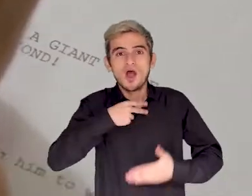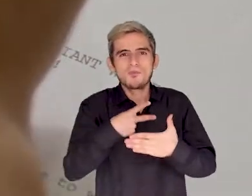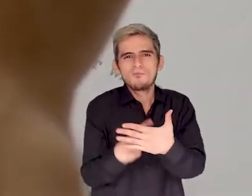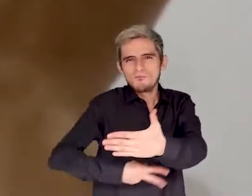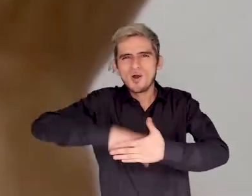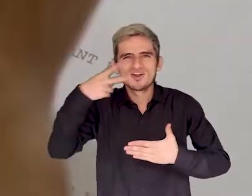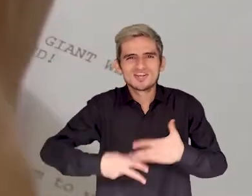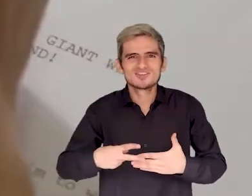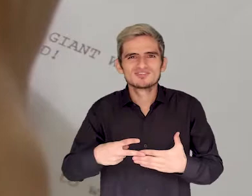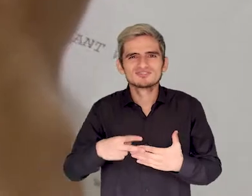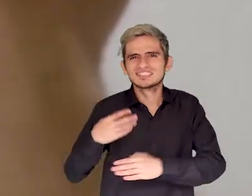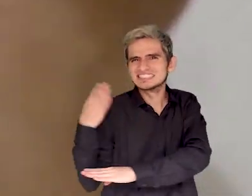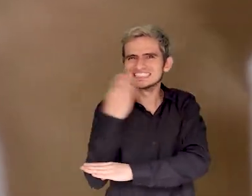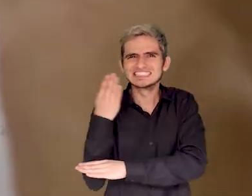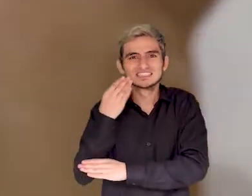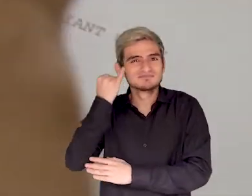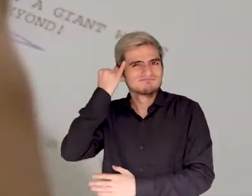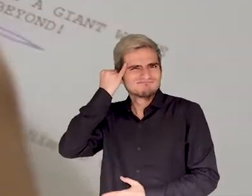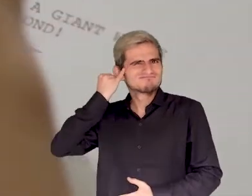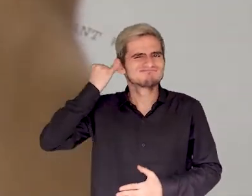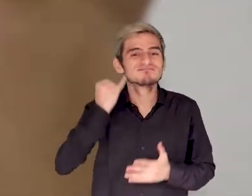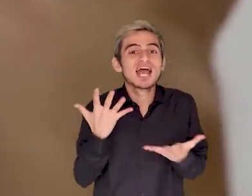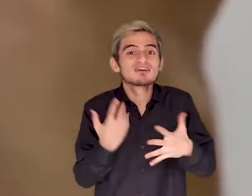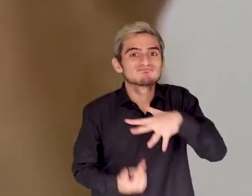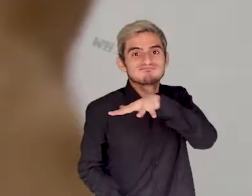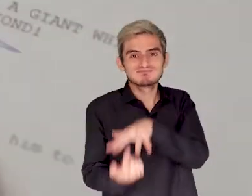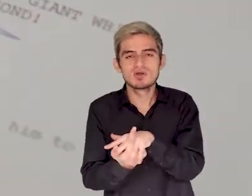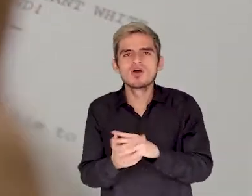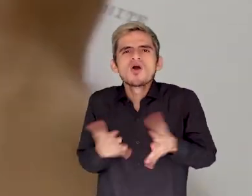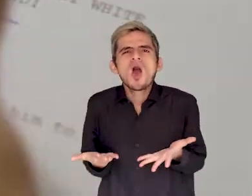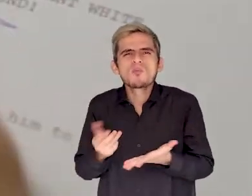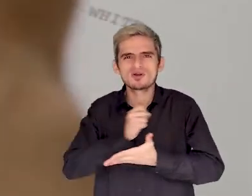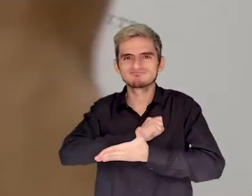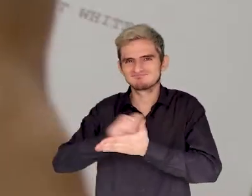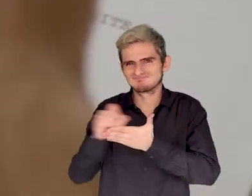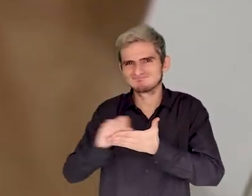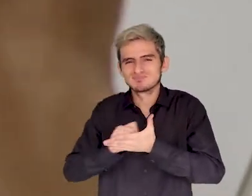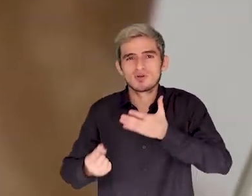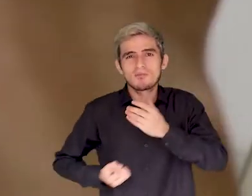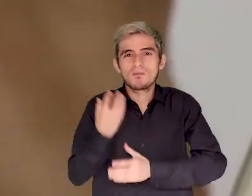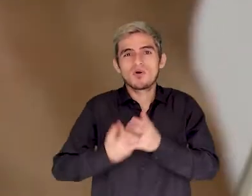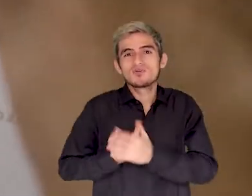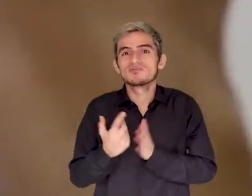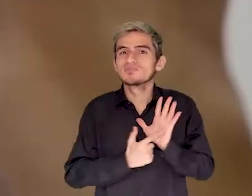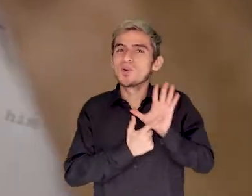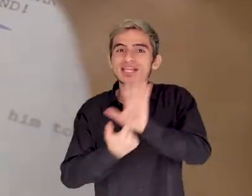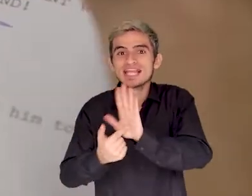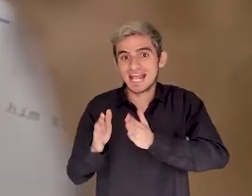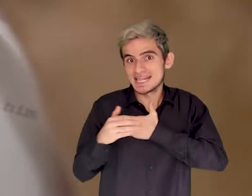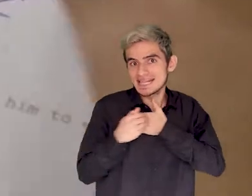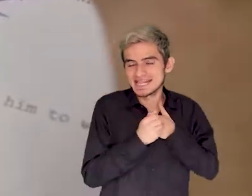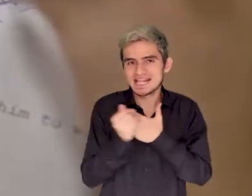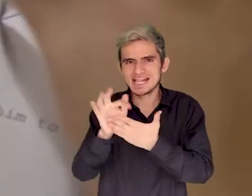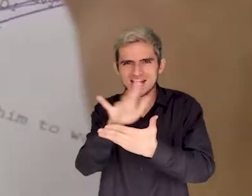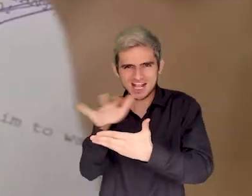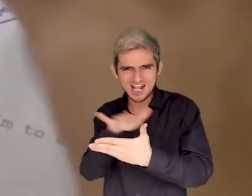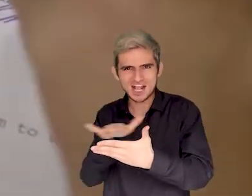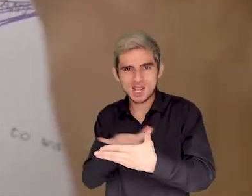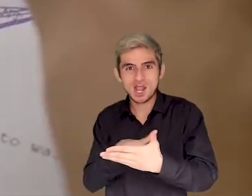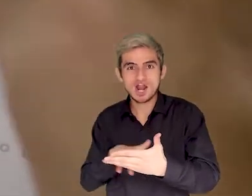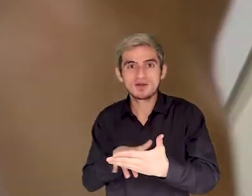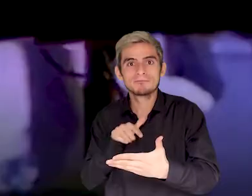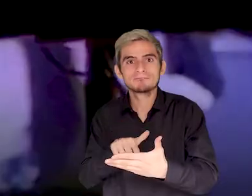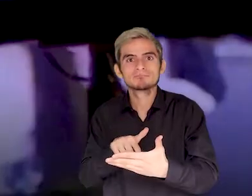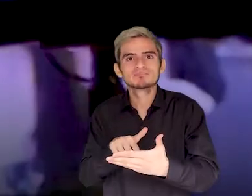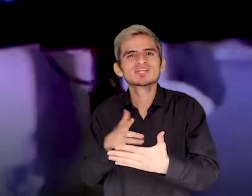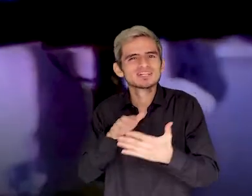Todo proyecto cinematográfico comienza con una idea, y la escritura es el medio para concebirla. El guión marca el camino de la